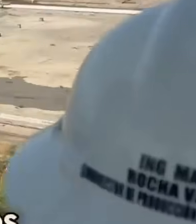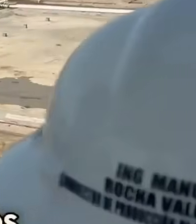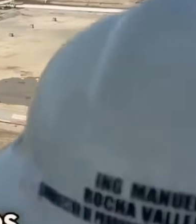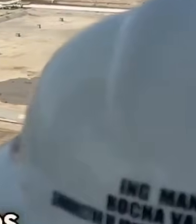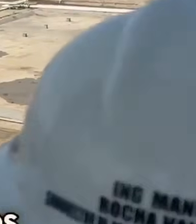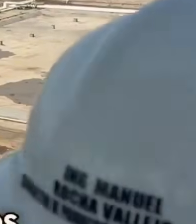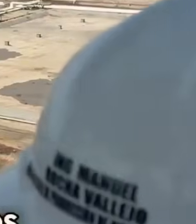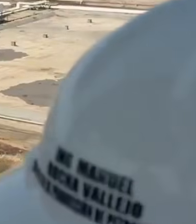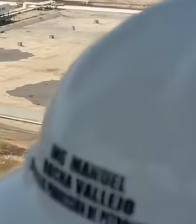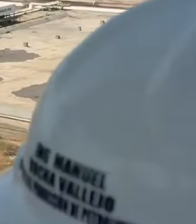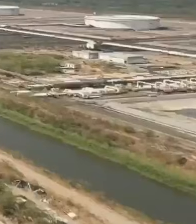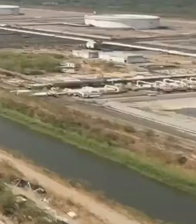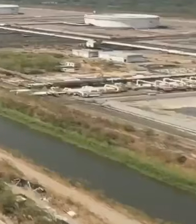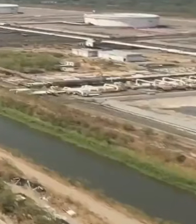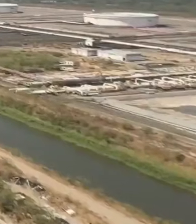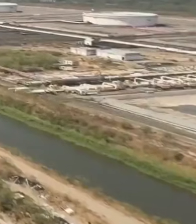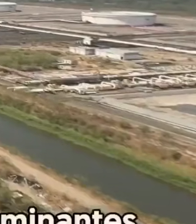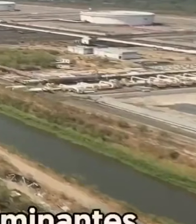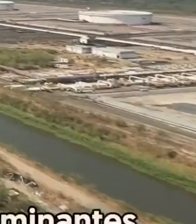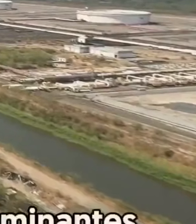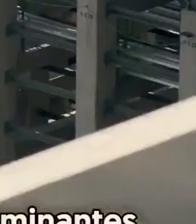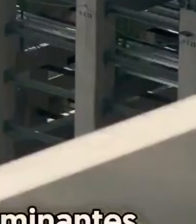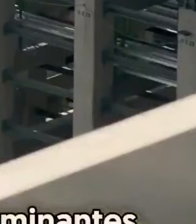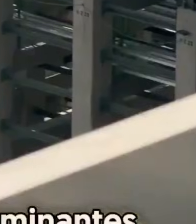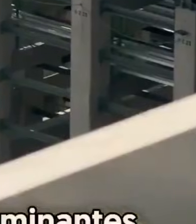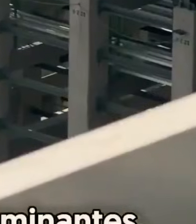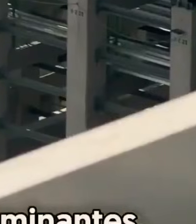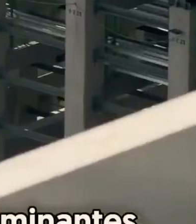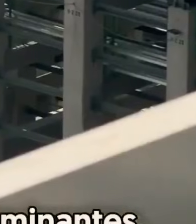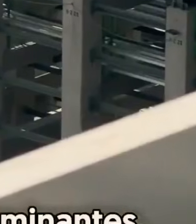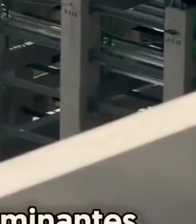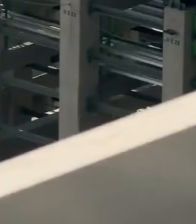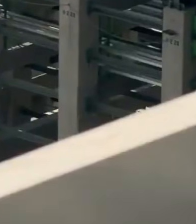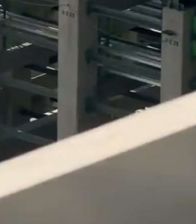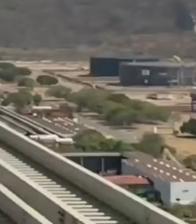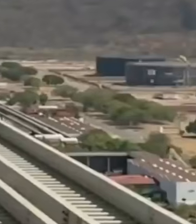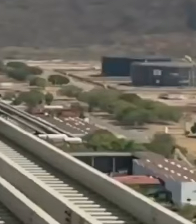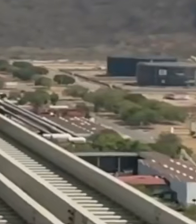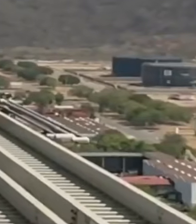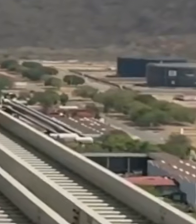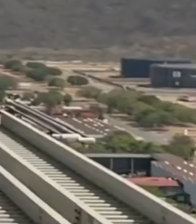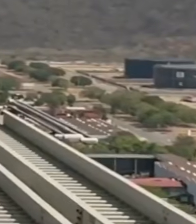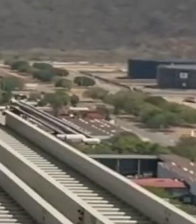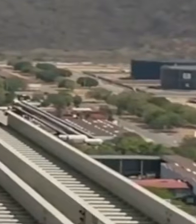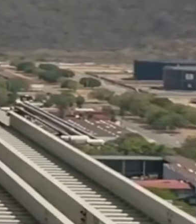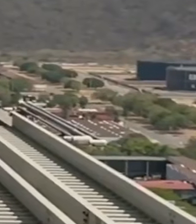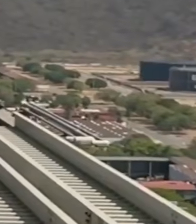diésel que se van a producir tiene menos contenido de azufre. Eso ayuda a disminuir las emisiones contaminantes. Esta obra